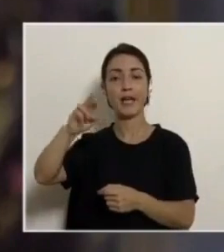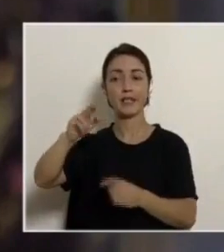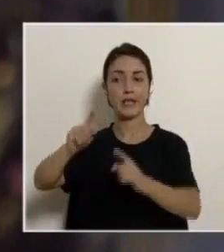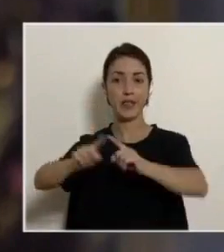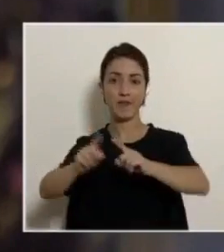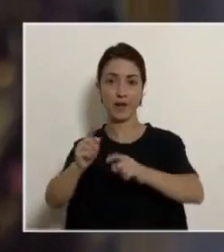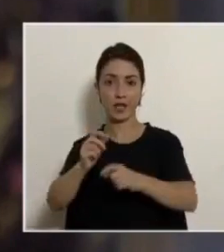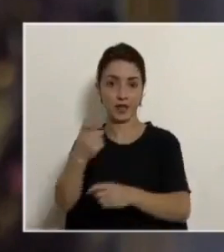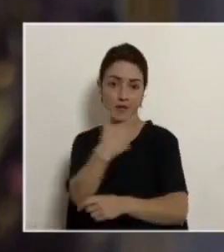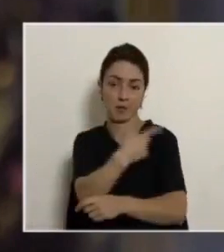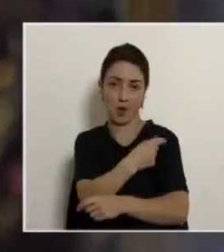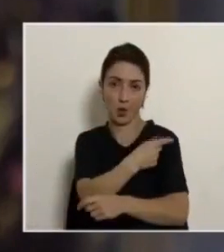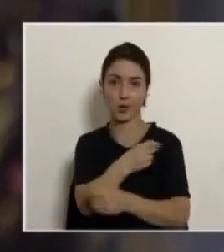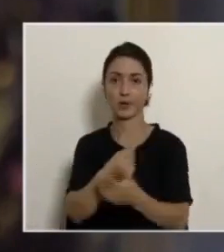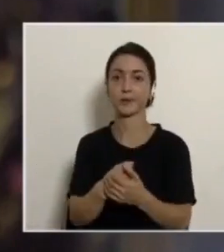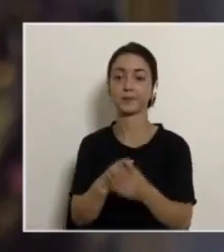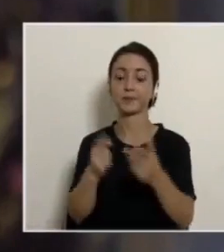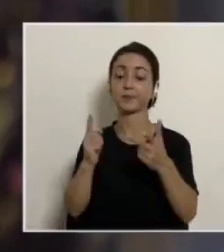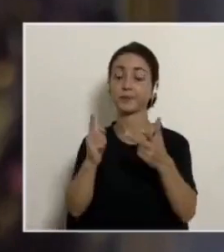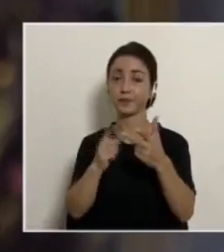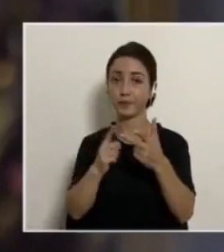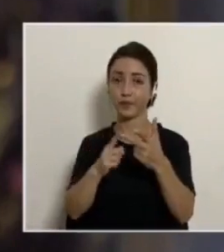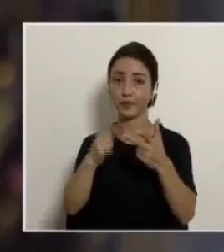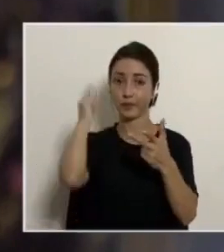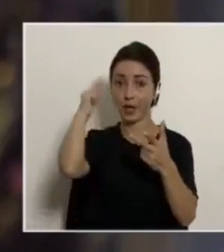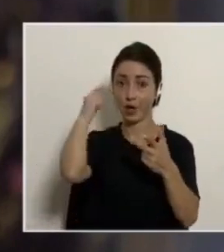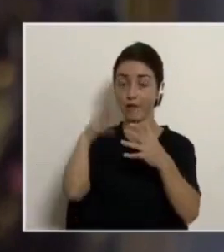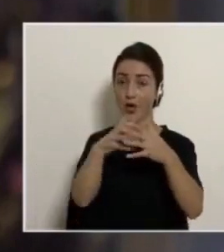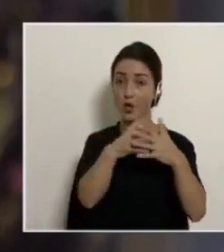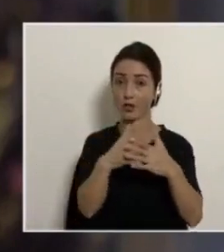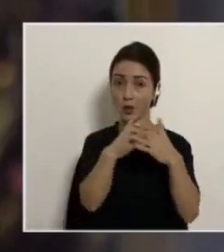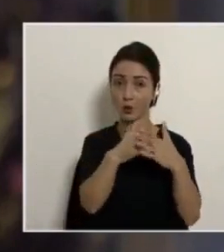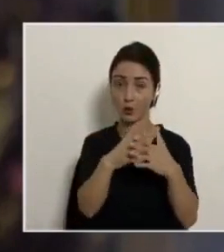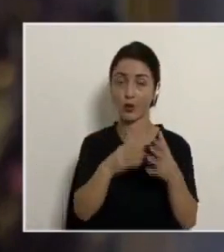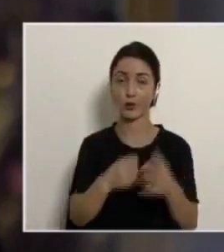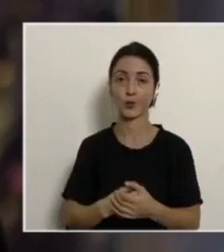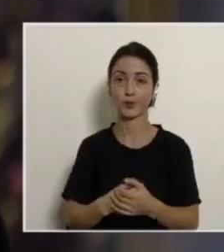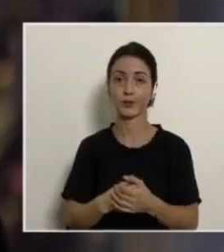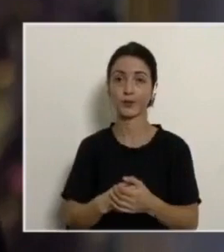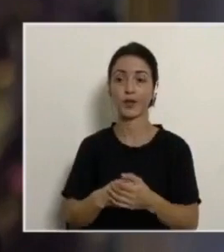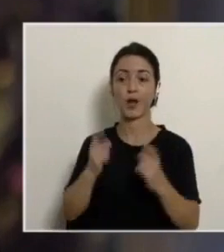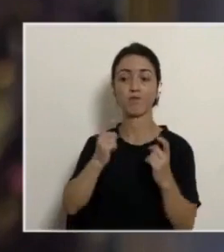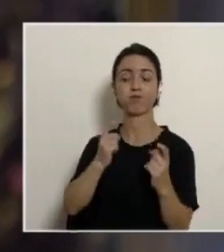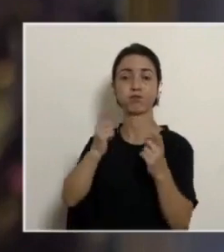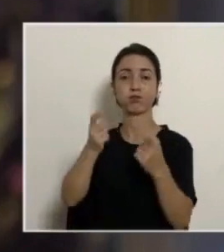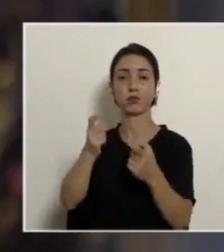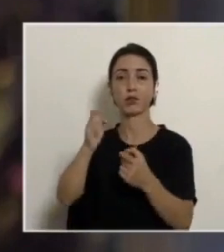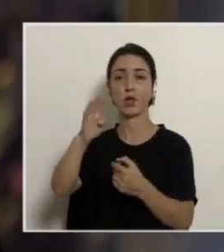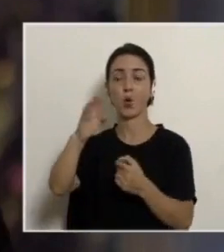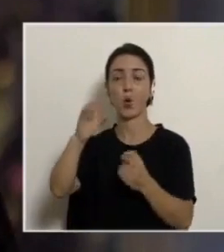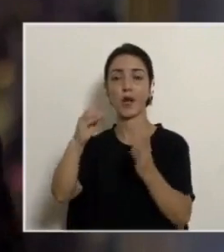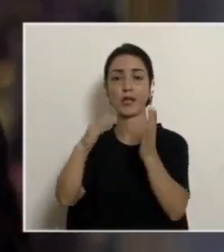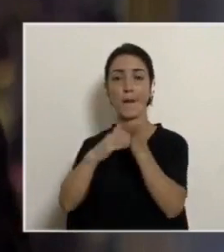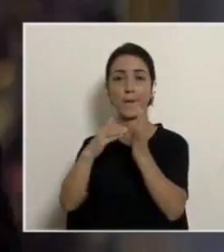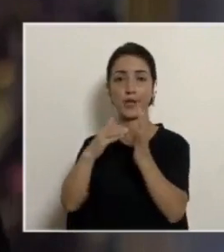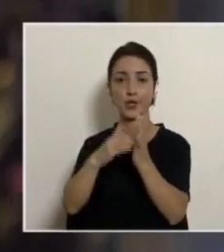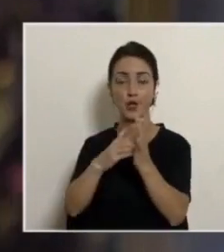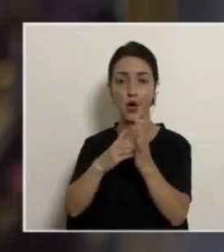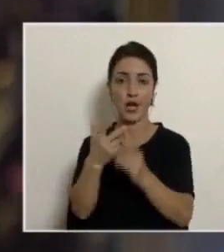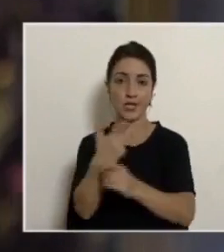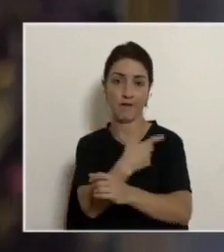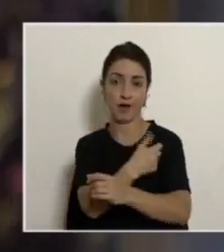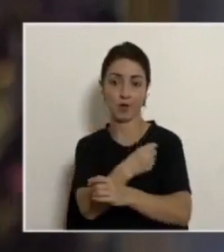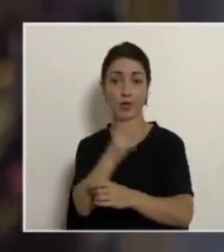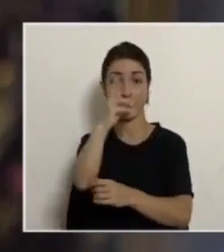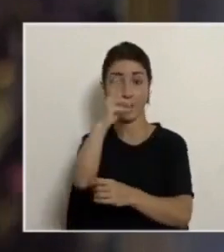Y don Agustín, de tercera vía, el gobierno de Estados Unidos anunció la donación de 40 millones de vacunas a nivel mundial. Si